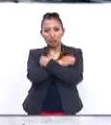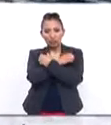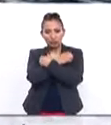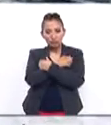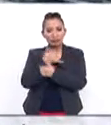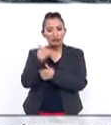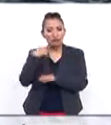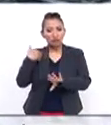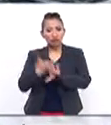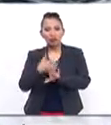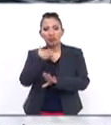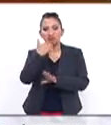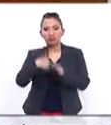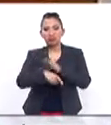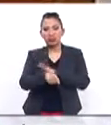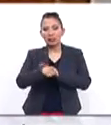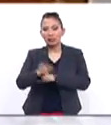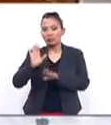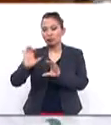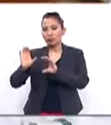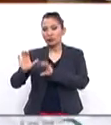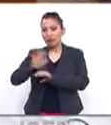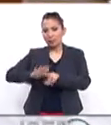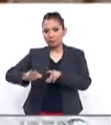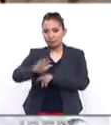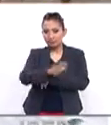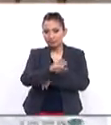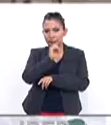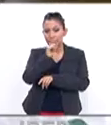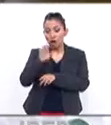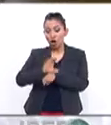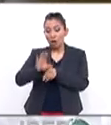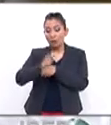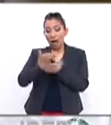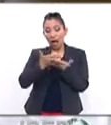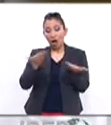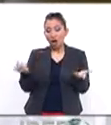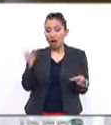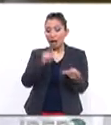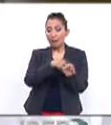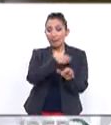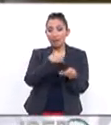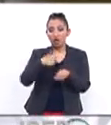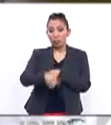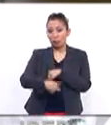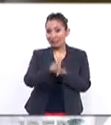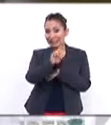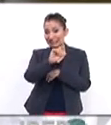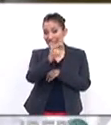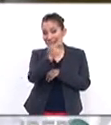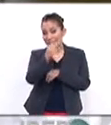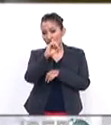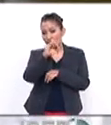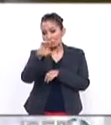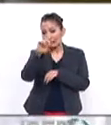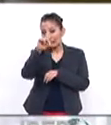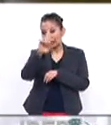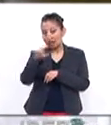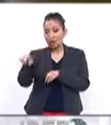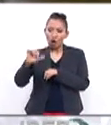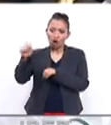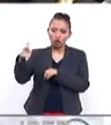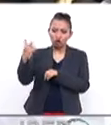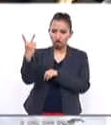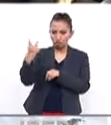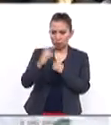educación, lucha contra la corrupción y protección del medio ambiente. Así es como Colombia se convierte en el miembro número 37 de la OCDE.